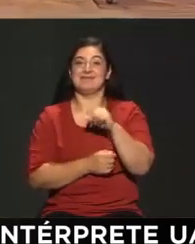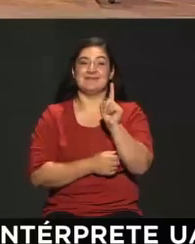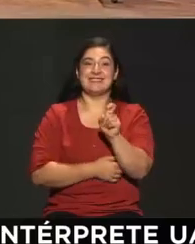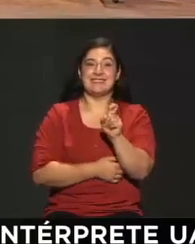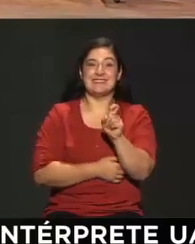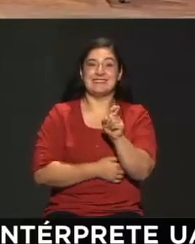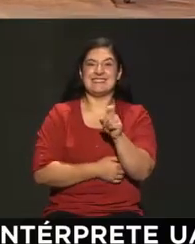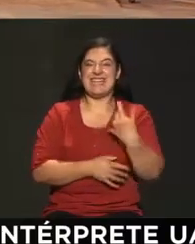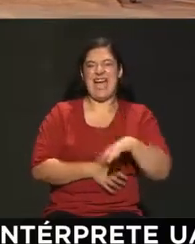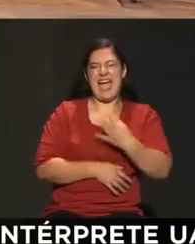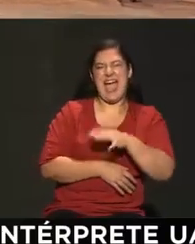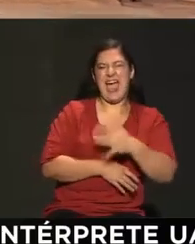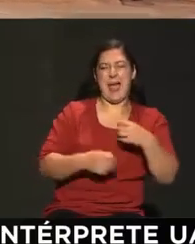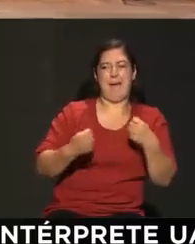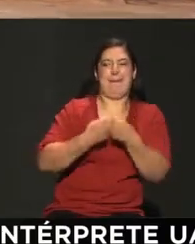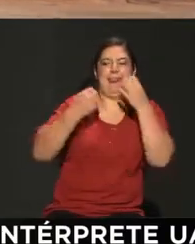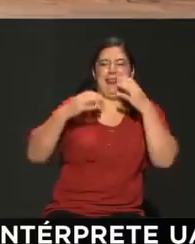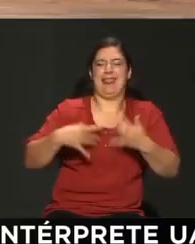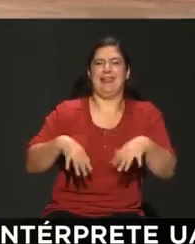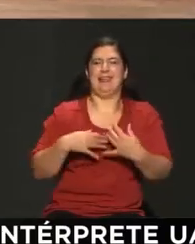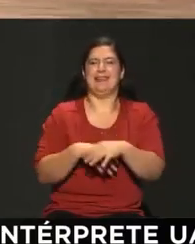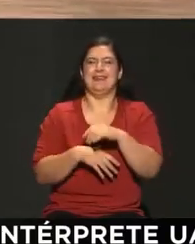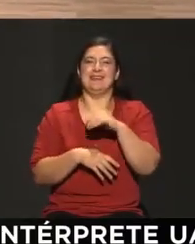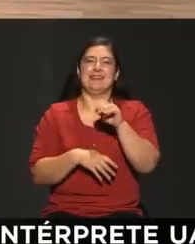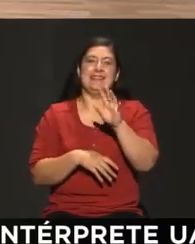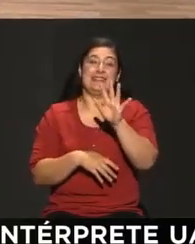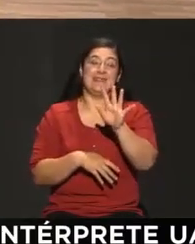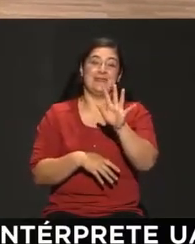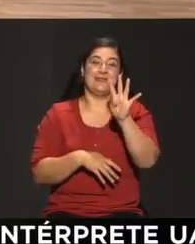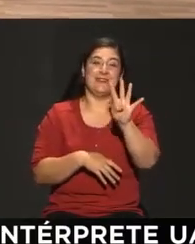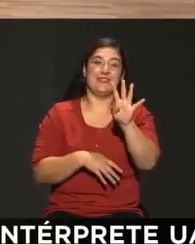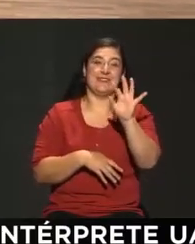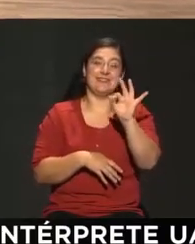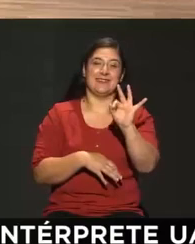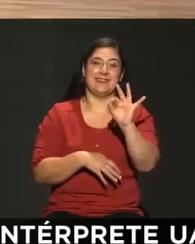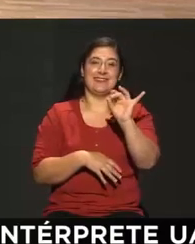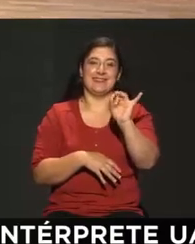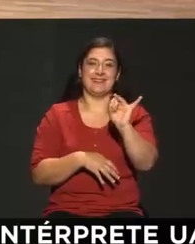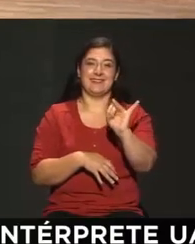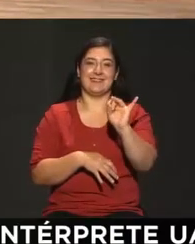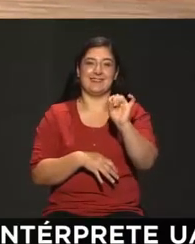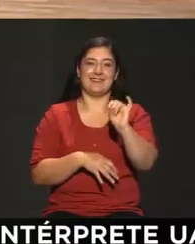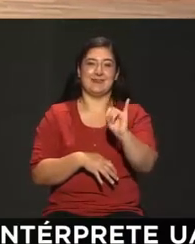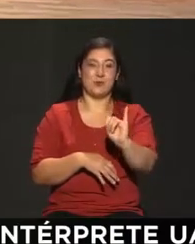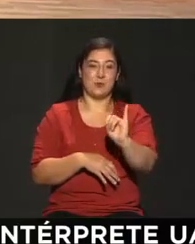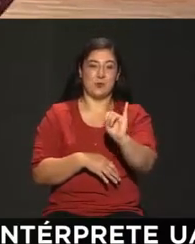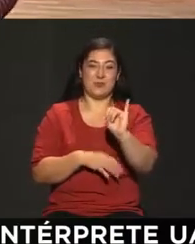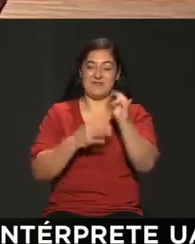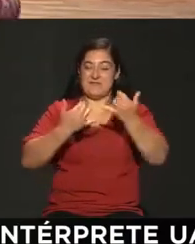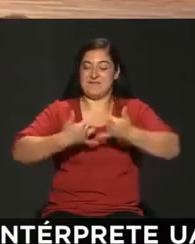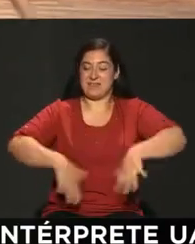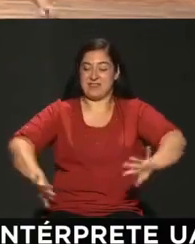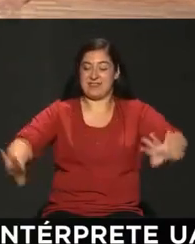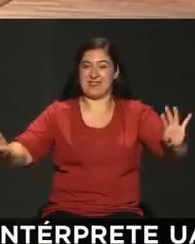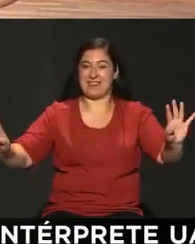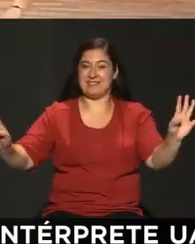7, 6. ¡Ay! Chocamos. Van 2-2. 5, 4, 3, dos, uno, cambia. Muy bien,